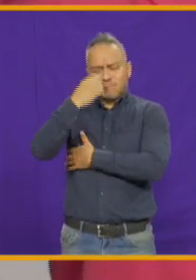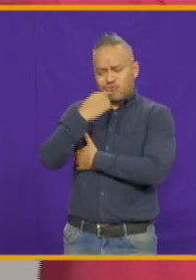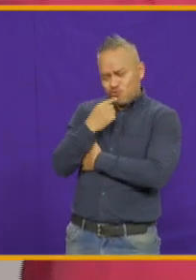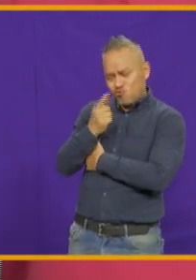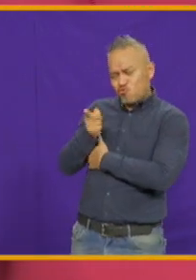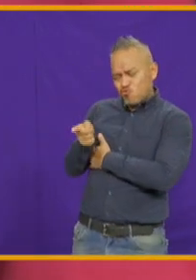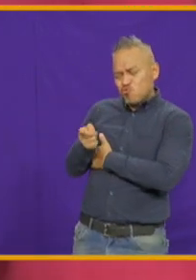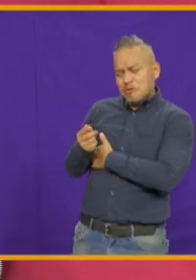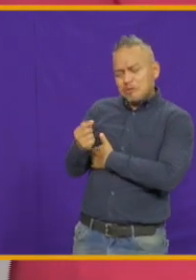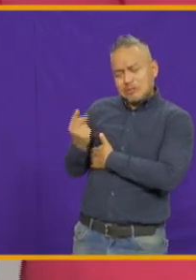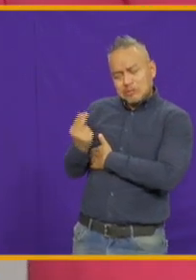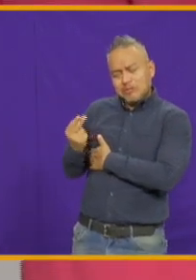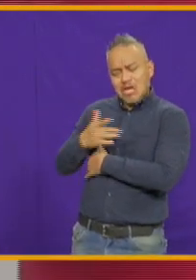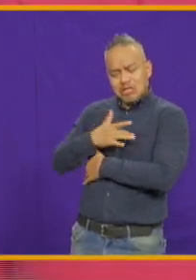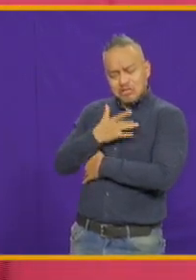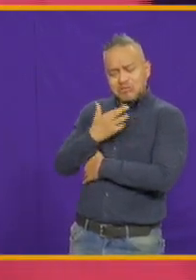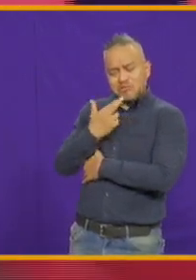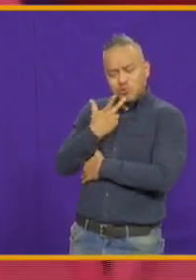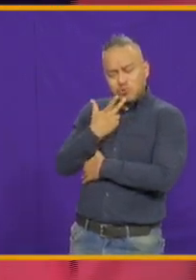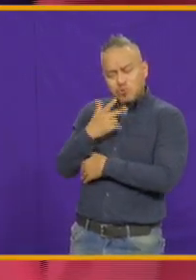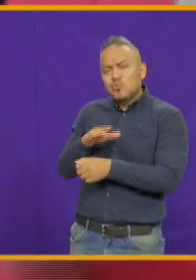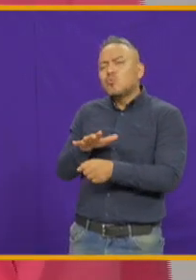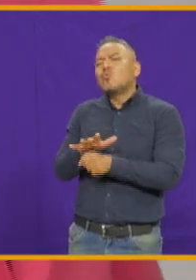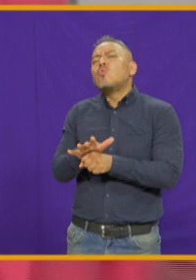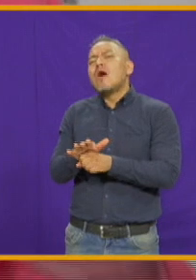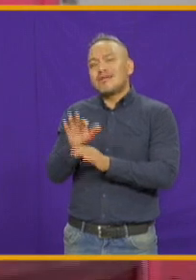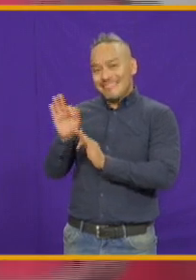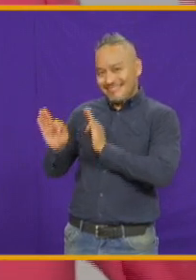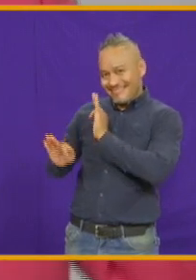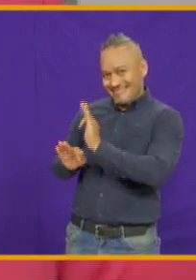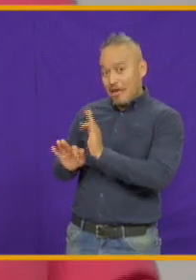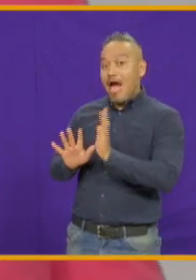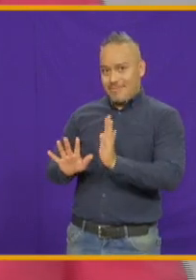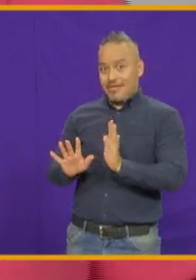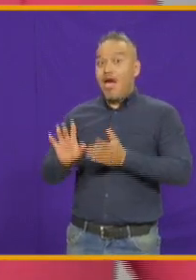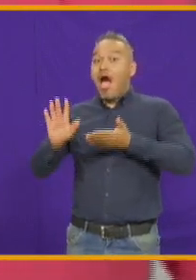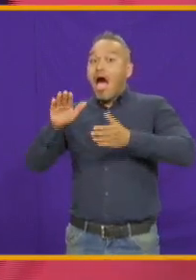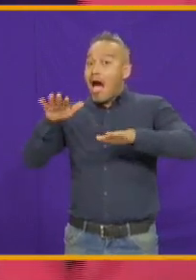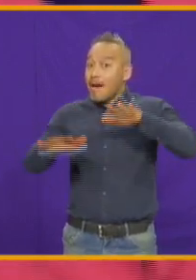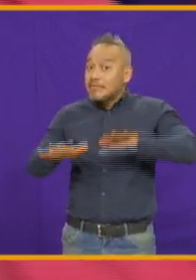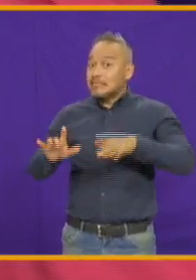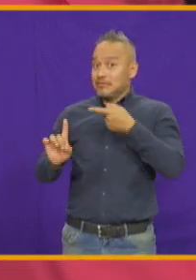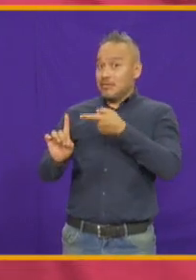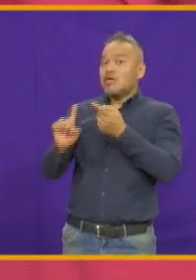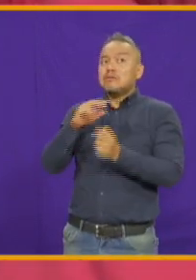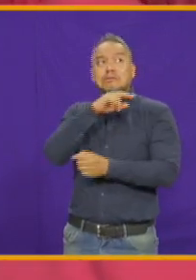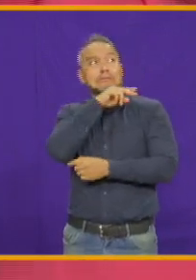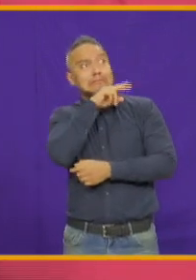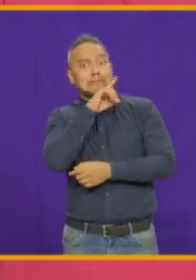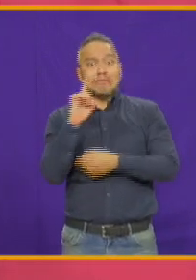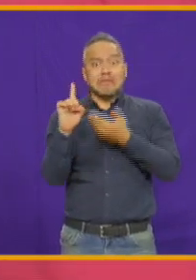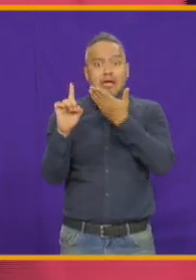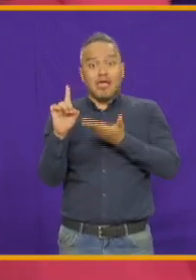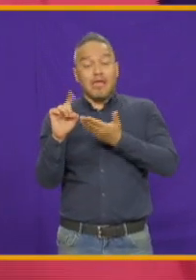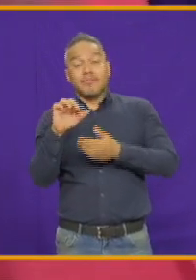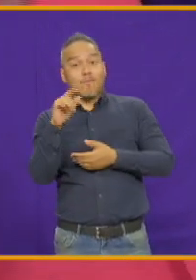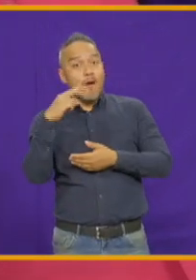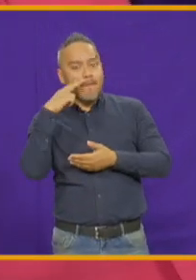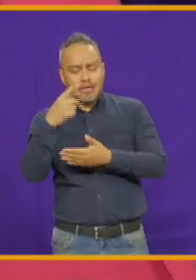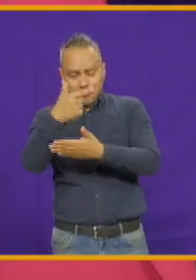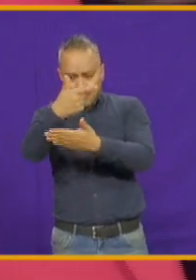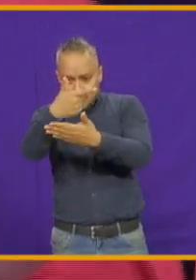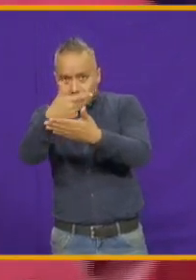ella se sienta mejor sí lo que hace es que cuando ella siente preocupación puede ir y ver en una lista